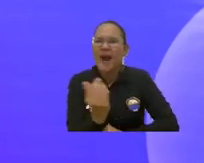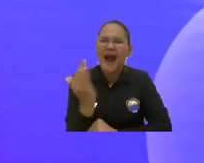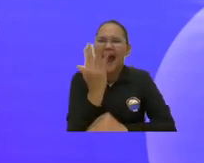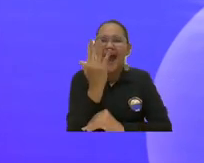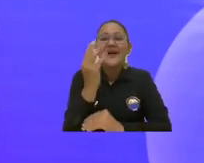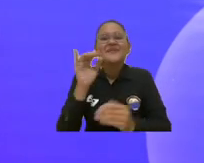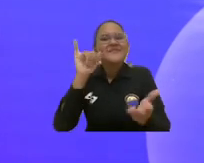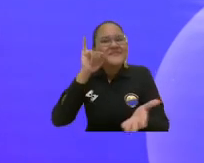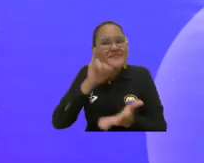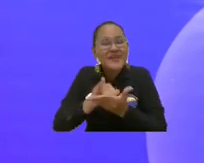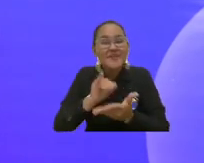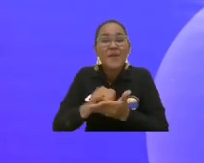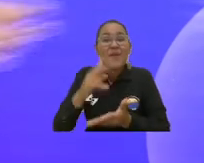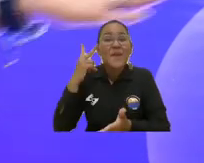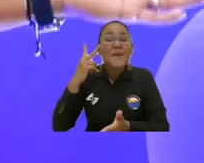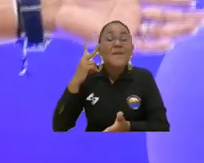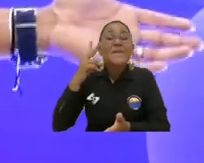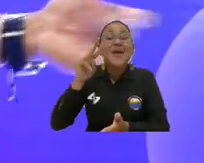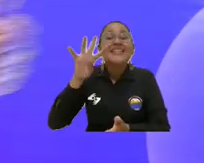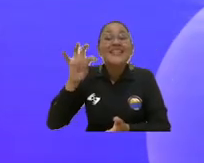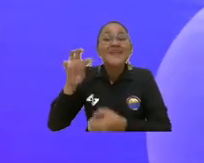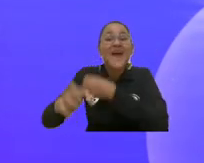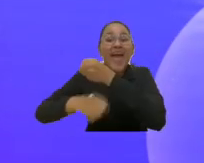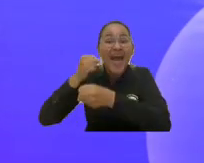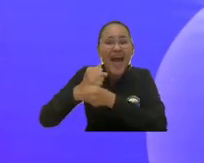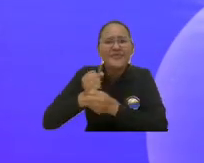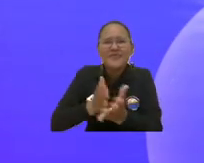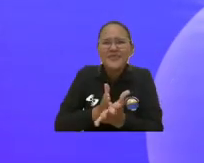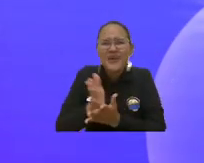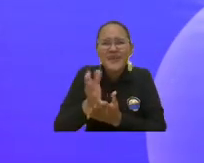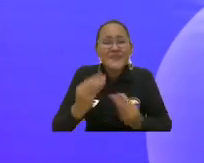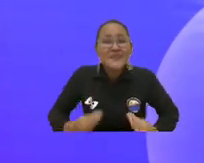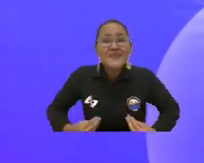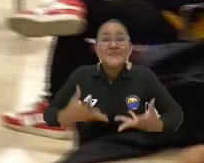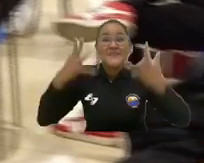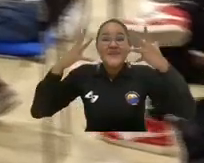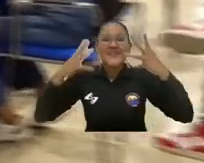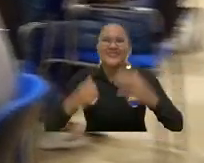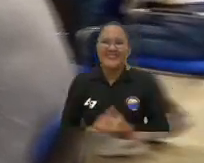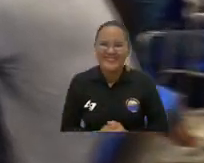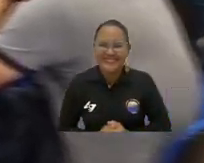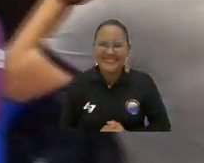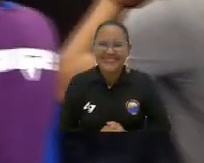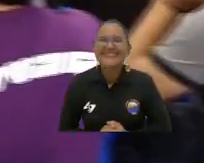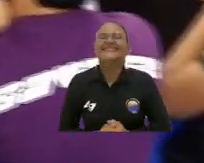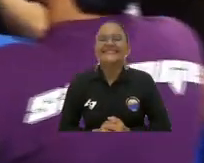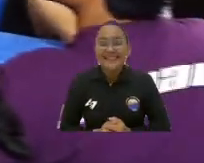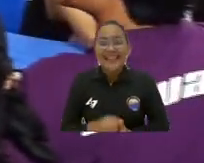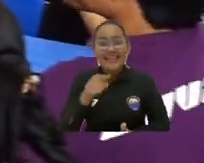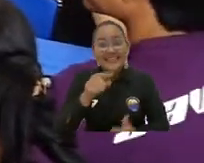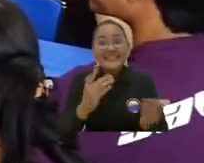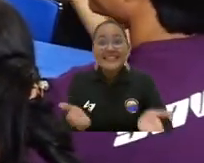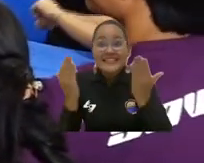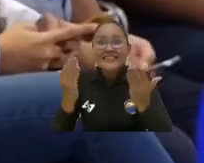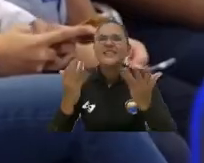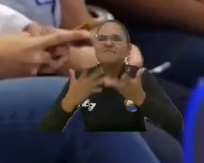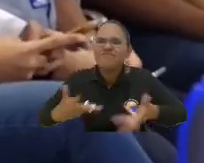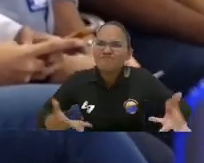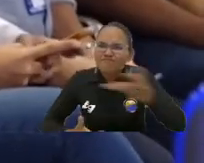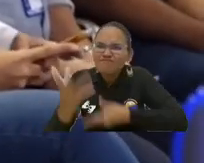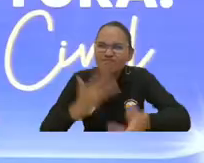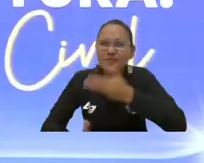estudiantes, por mantener viva la llama que inició hace 29 años. Muchas gracias y feliz cumpleaños para nuestro programa. Este escenario propició